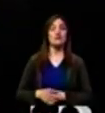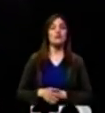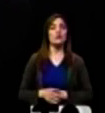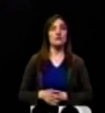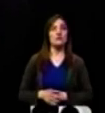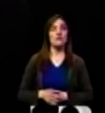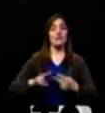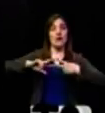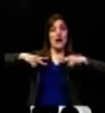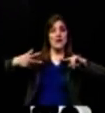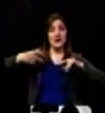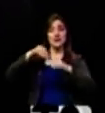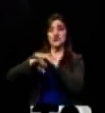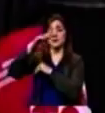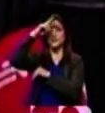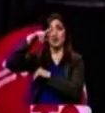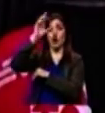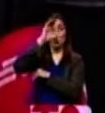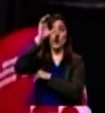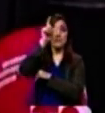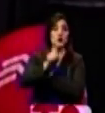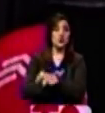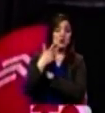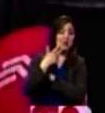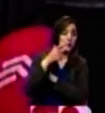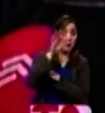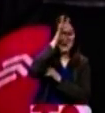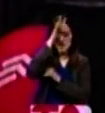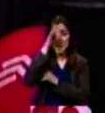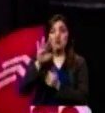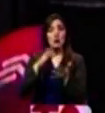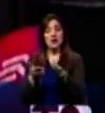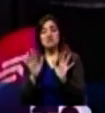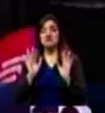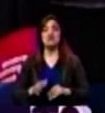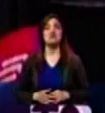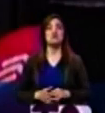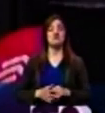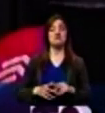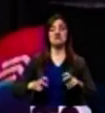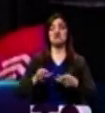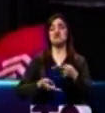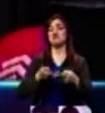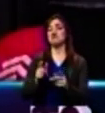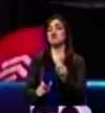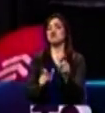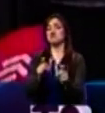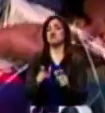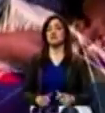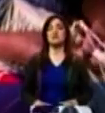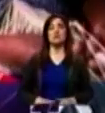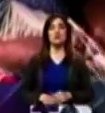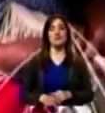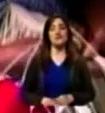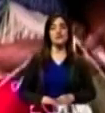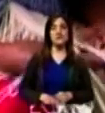han tomado muestras de ADN para enviar a México. Estamos nosotros investigando el presunto ilícito de tráfico de migrantes.